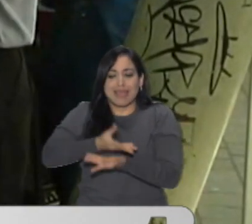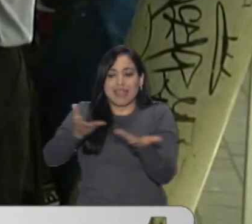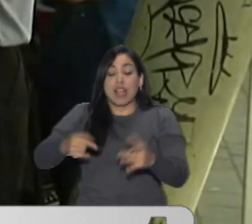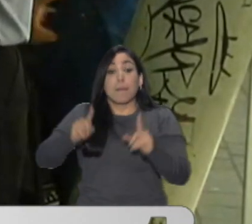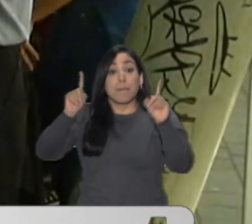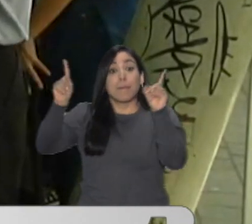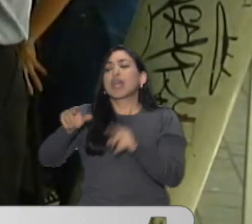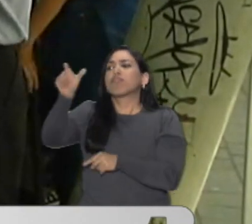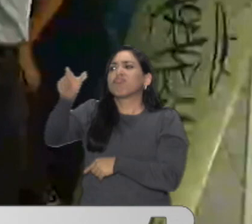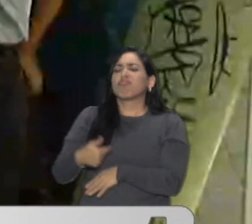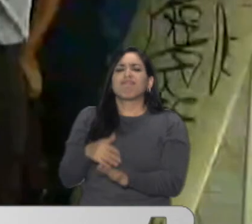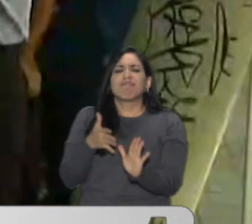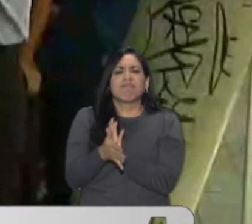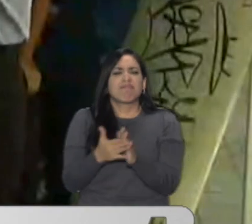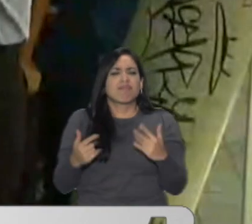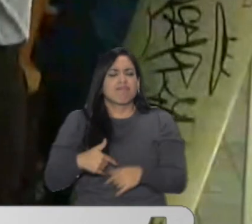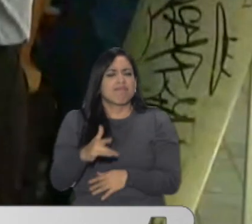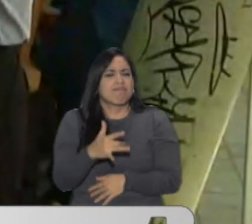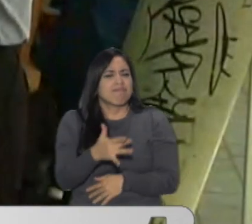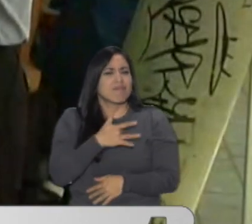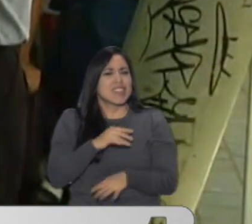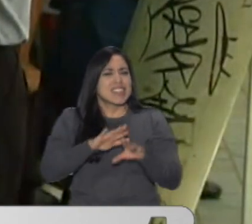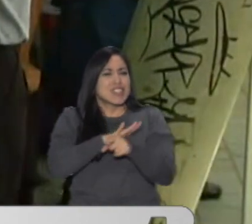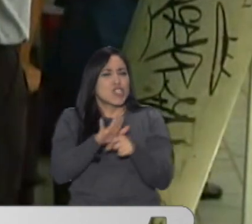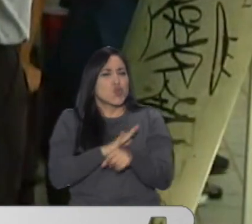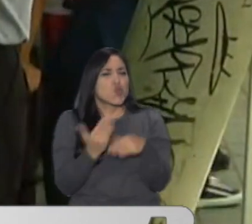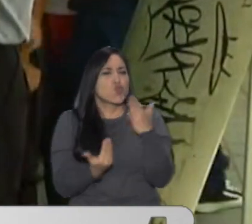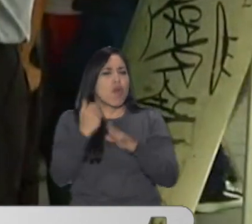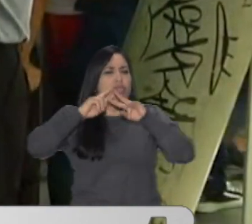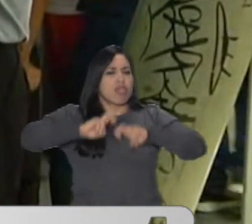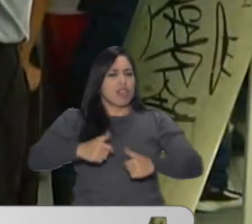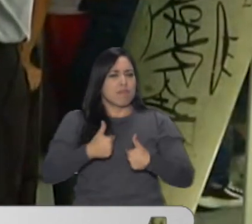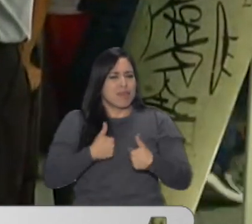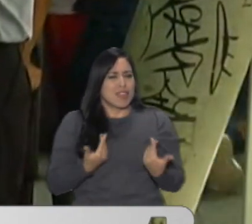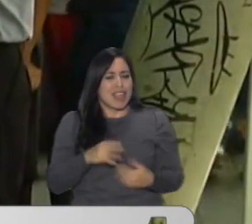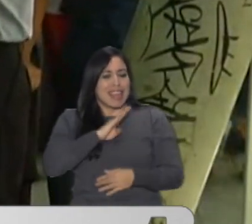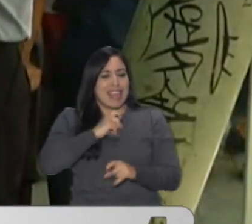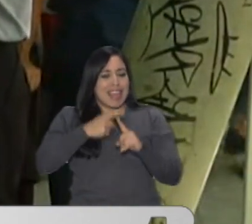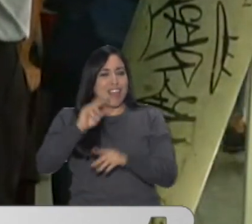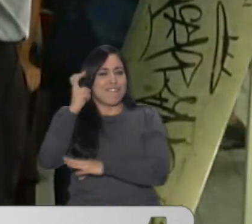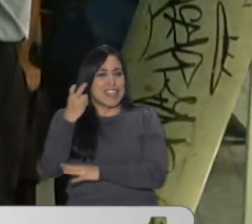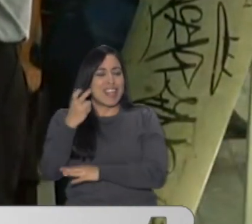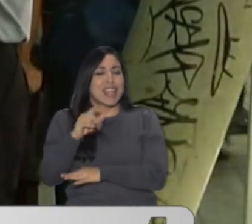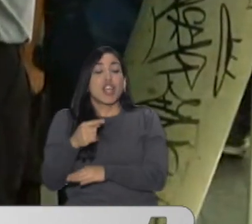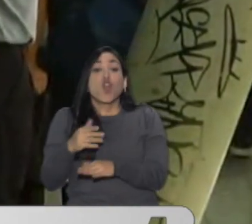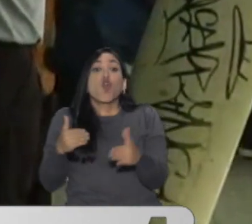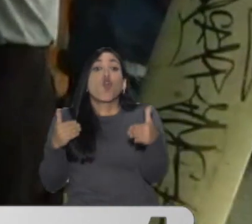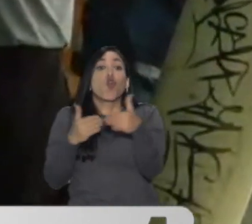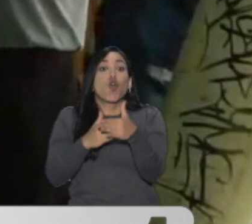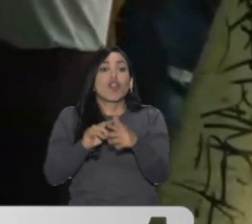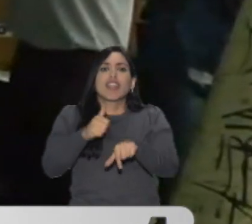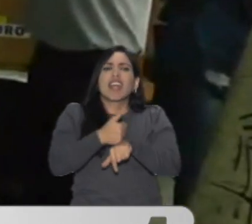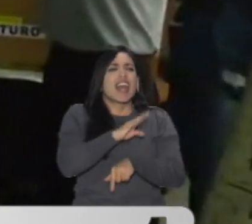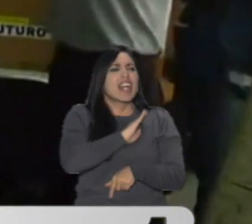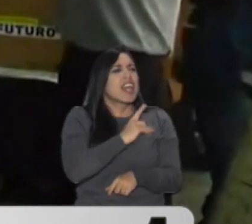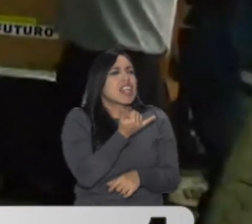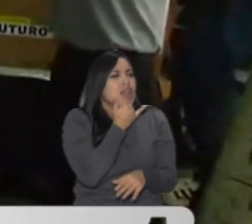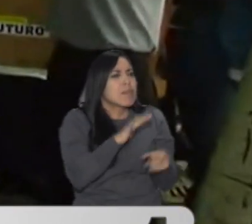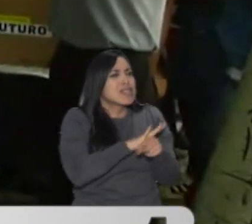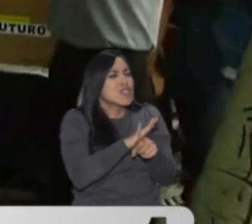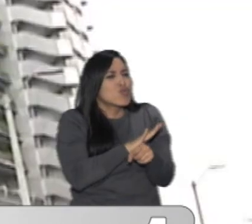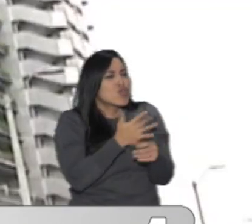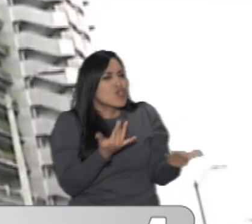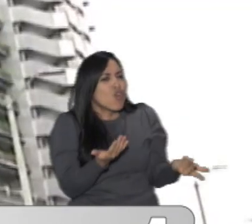vamos a conocer su pronunciamiento, su reacción sobre esta nueva investigación que tendría la Fiscalía con esta compulsa de copias. Alcalde, buenos días. ¿Qué decir sobre